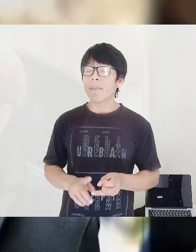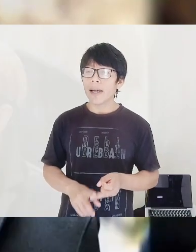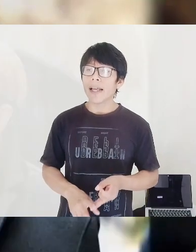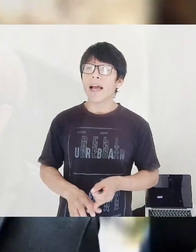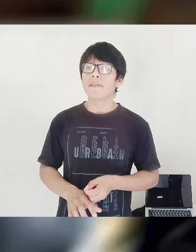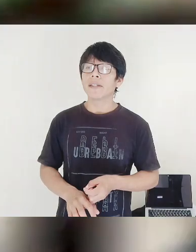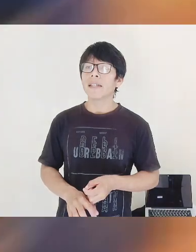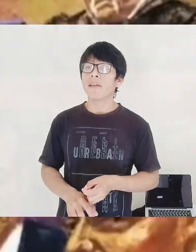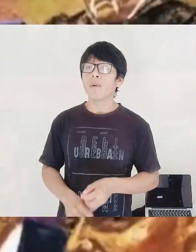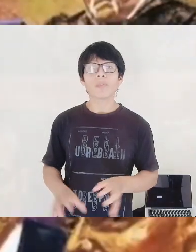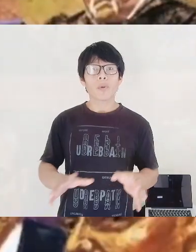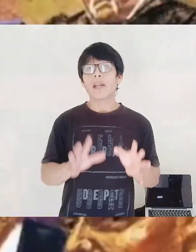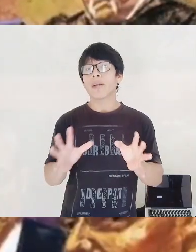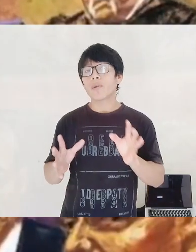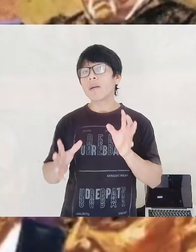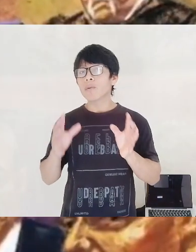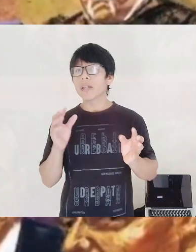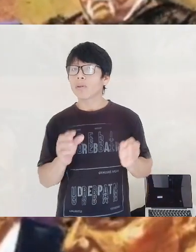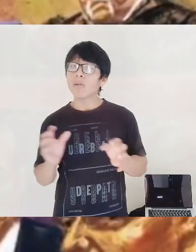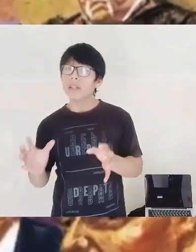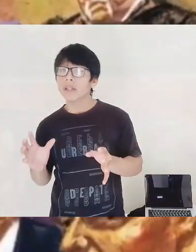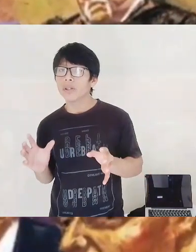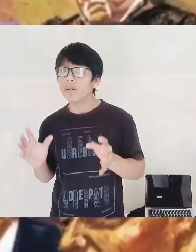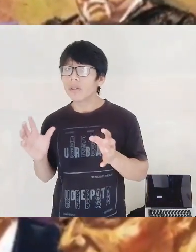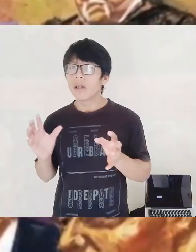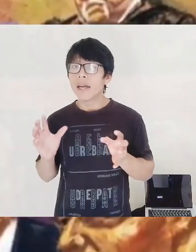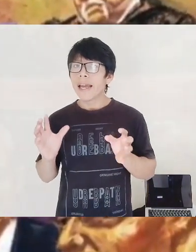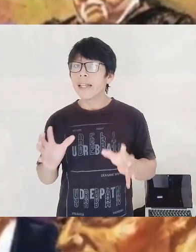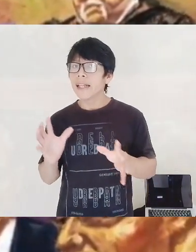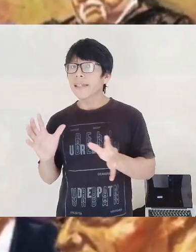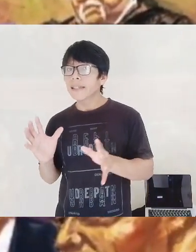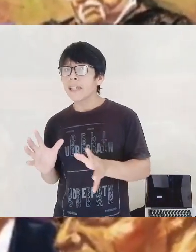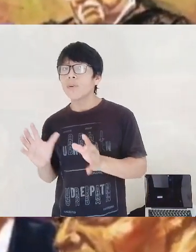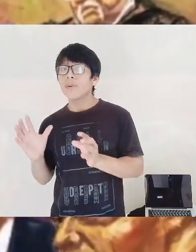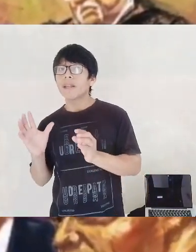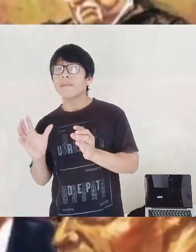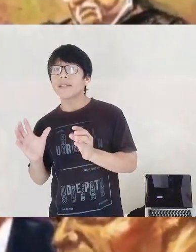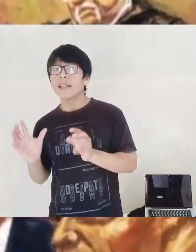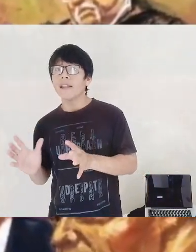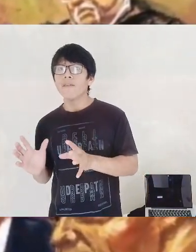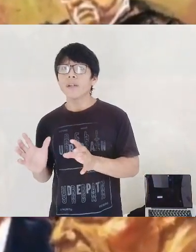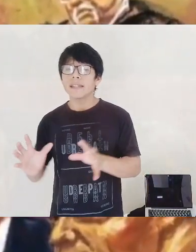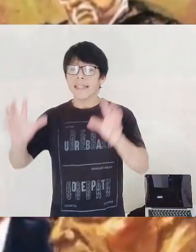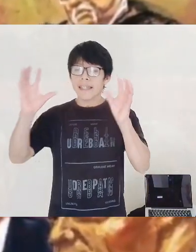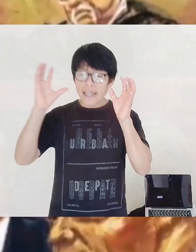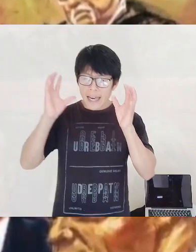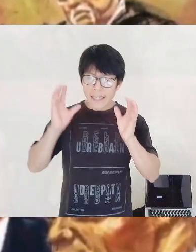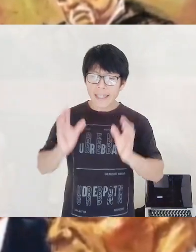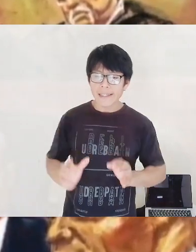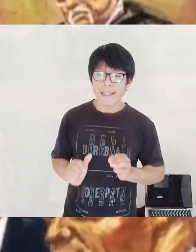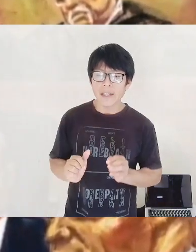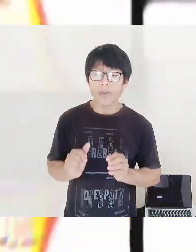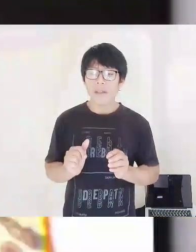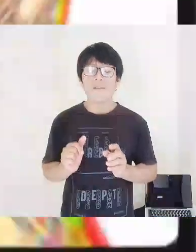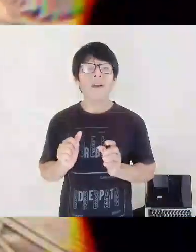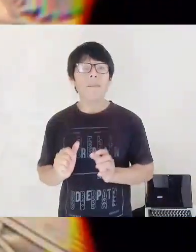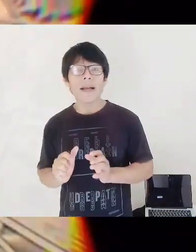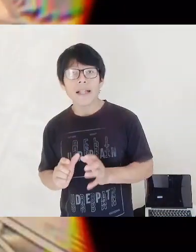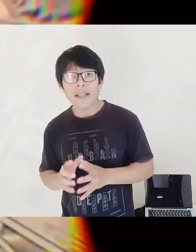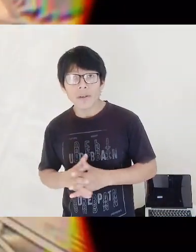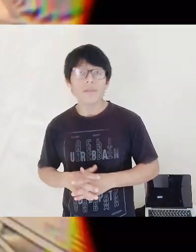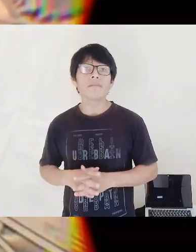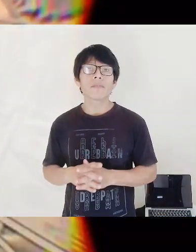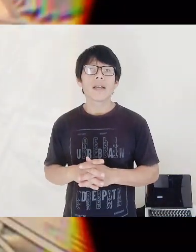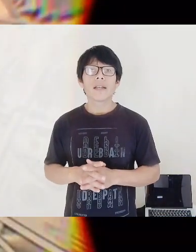quiso quemar a Vicente Fox, porque recordemos que todo inició en el sexenio de Vicente Fox y ya en el sexenio de